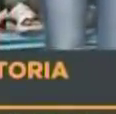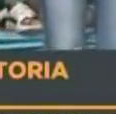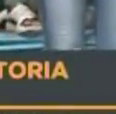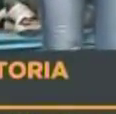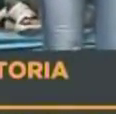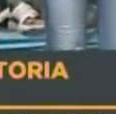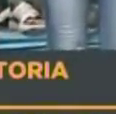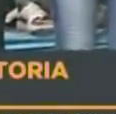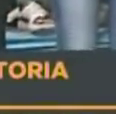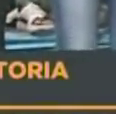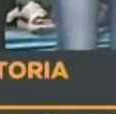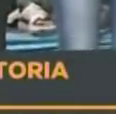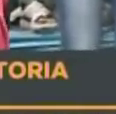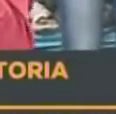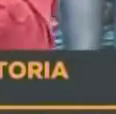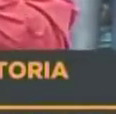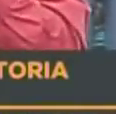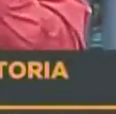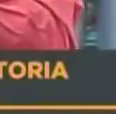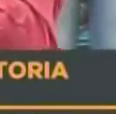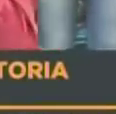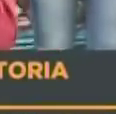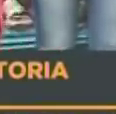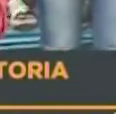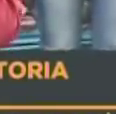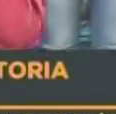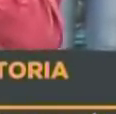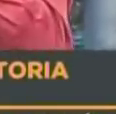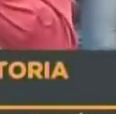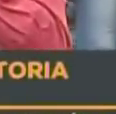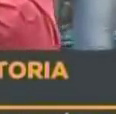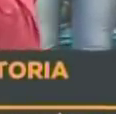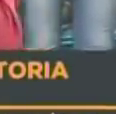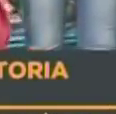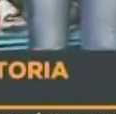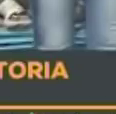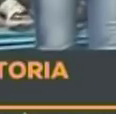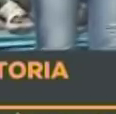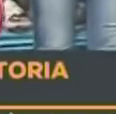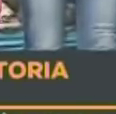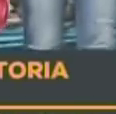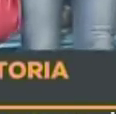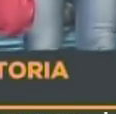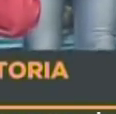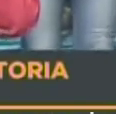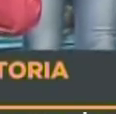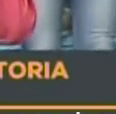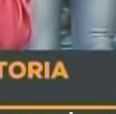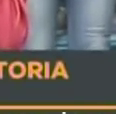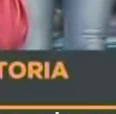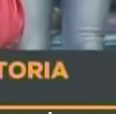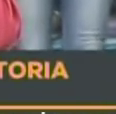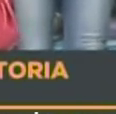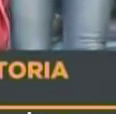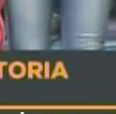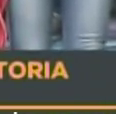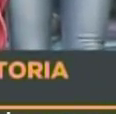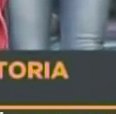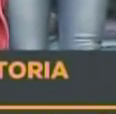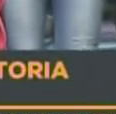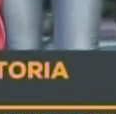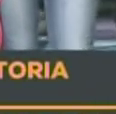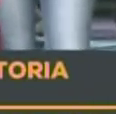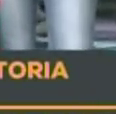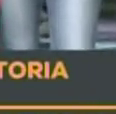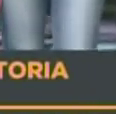de 2 millones de viviendas, la pensión, Barrio Nuevo, Barrio Tricolor, en fin, todas las